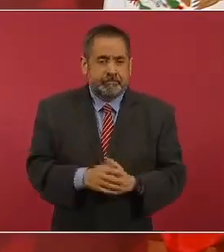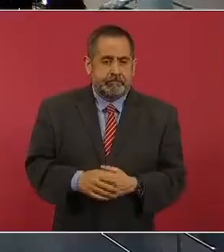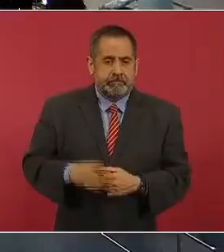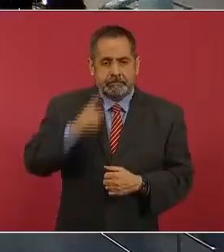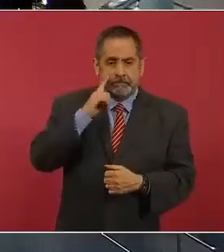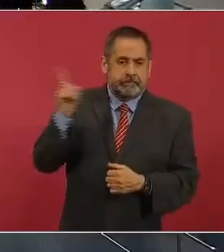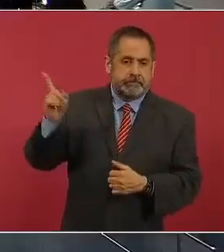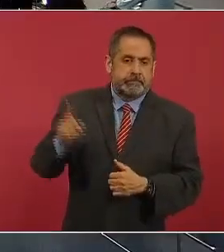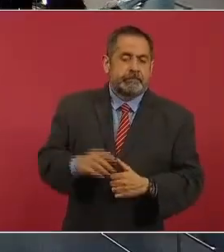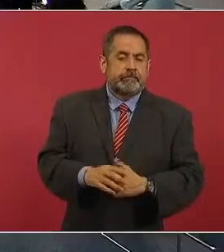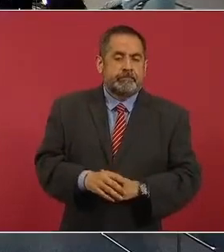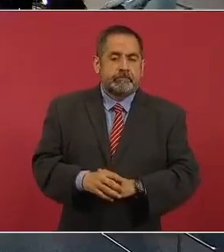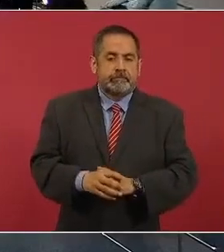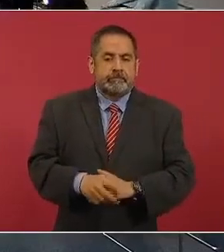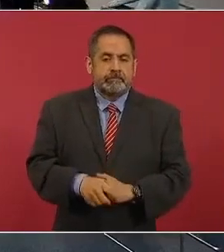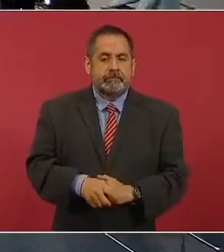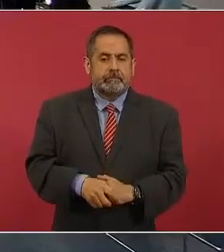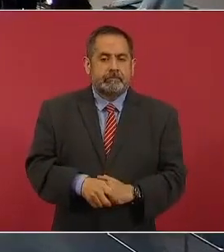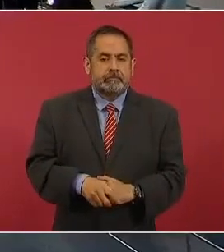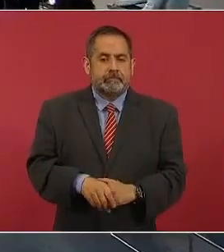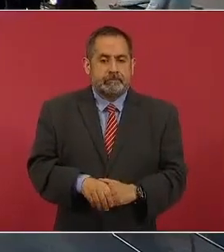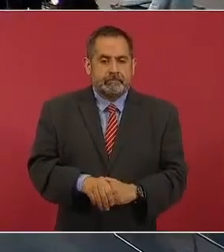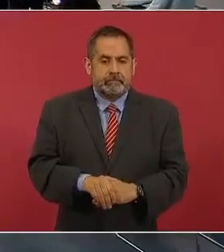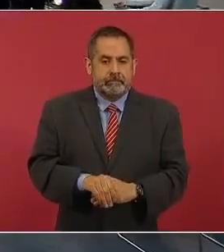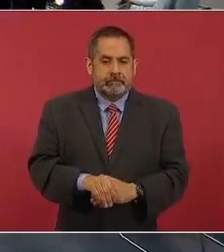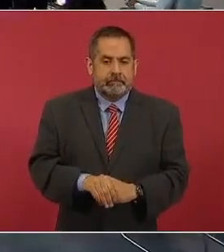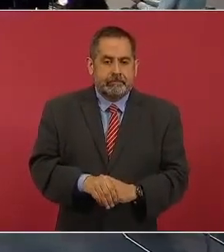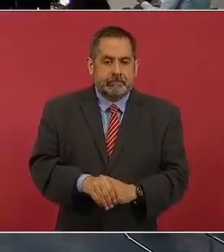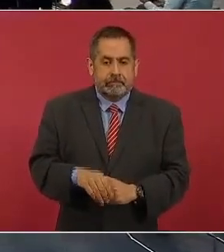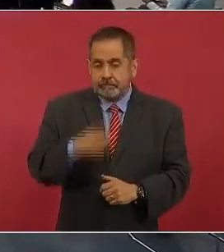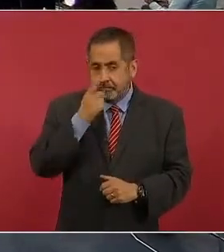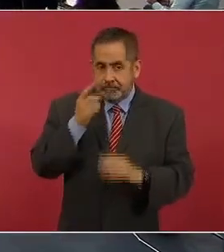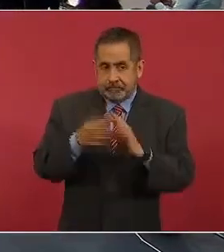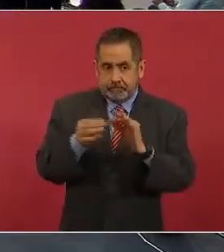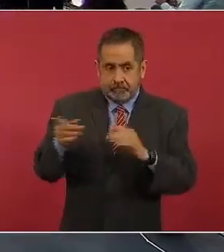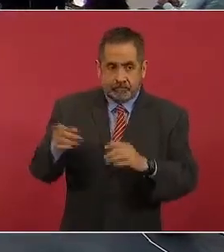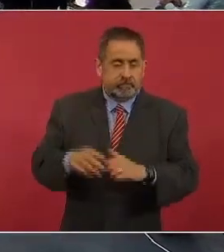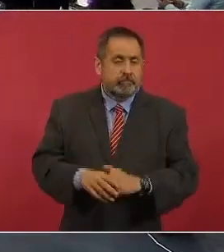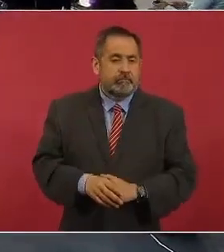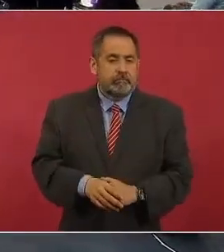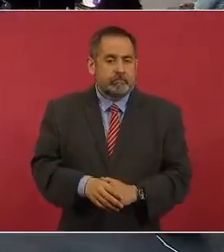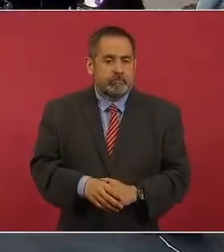Aquí está, pero aquí no, así hay traducción.